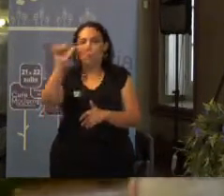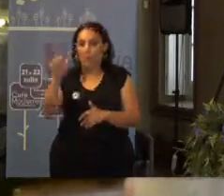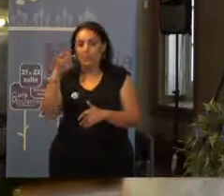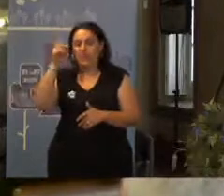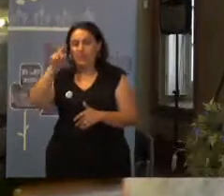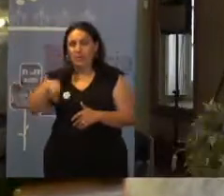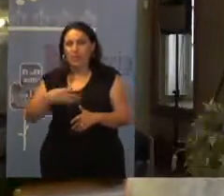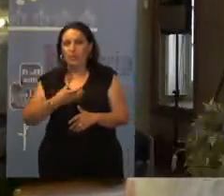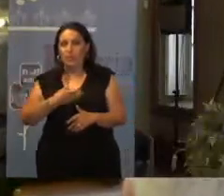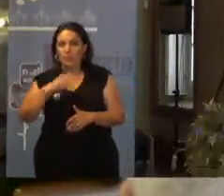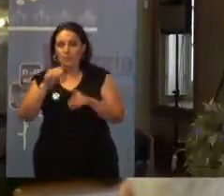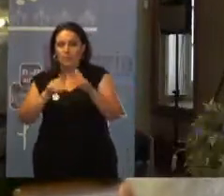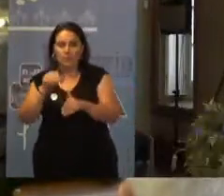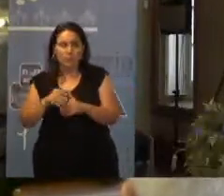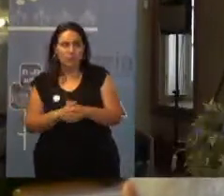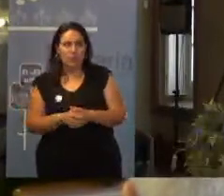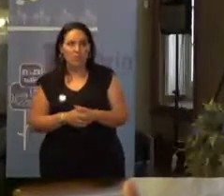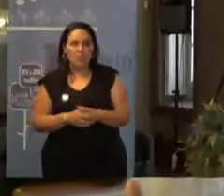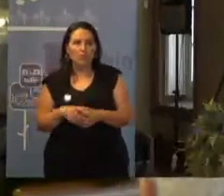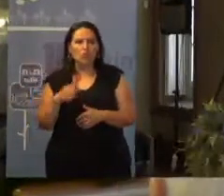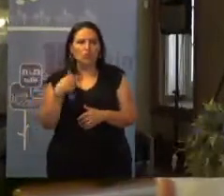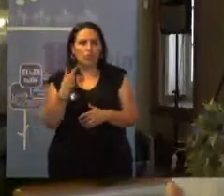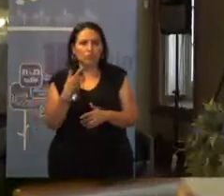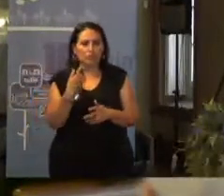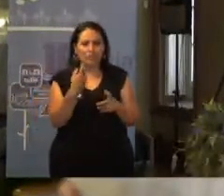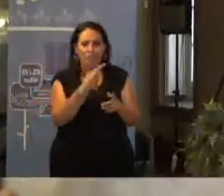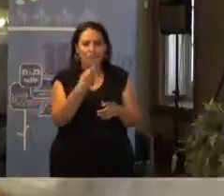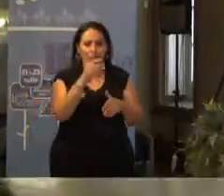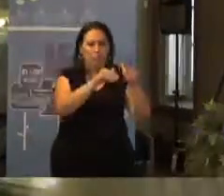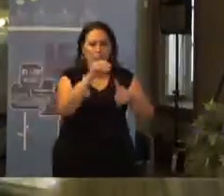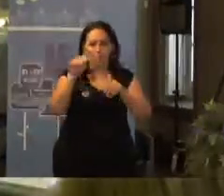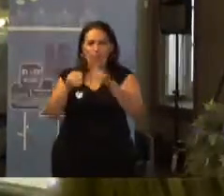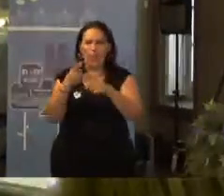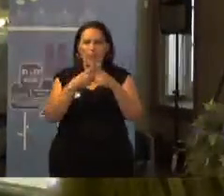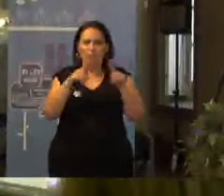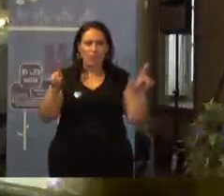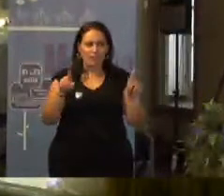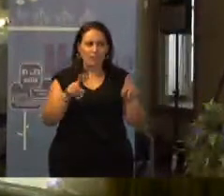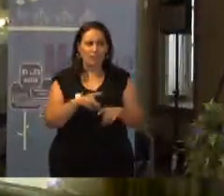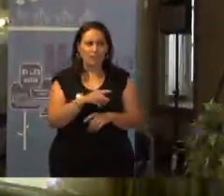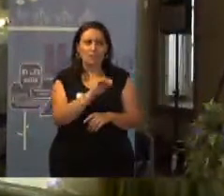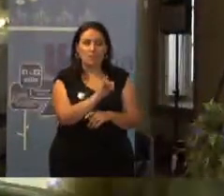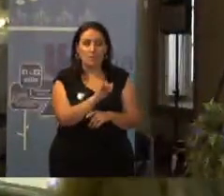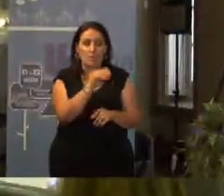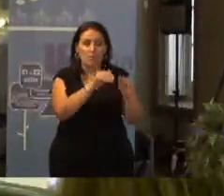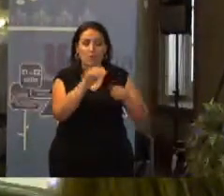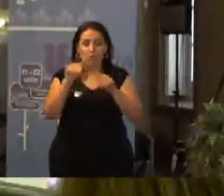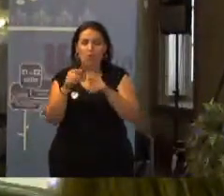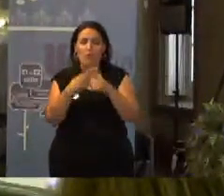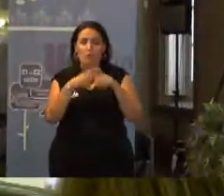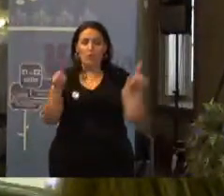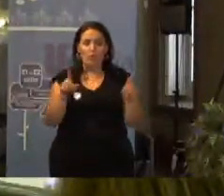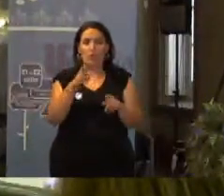municipais. Eu creo que para aí non chegamos e son dinámicas moi diferentes. Eu creo que todo o tempo... Si, non, digo por deixar claro que eu tamén